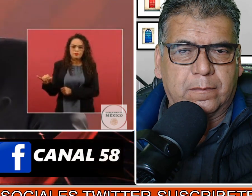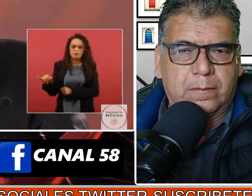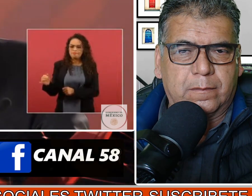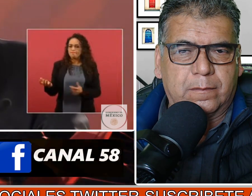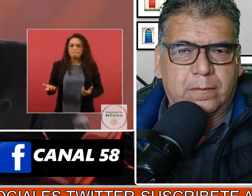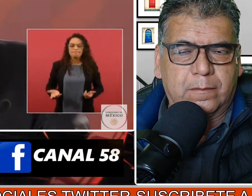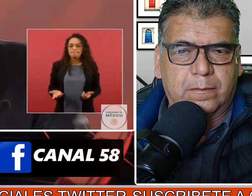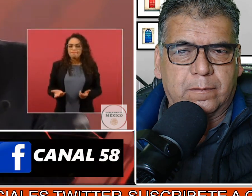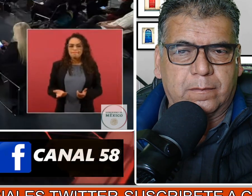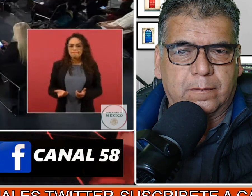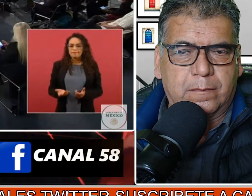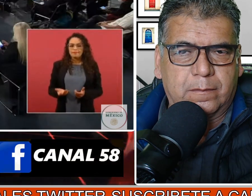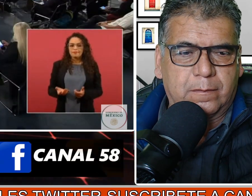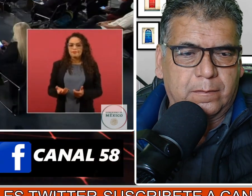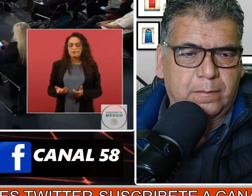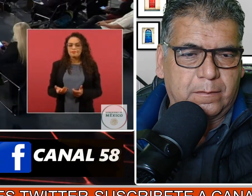de